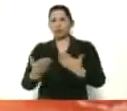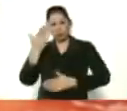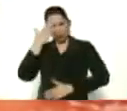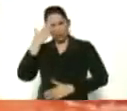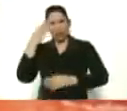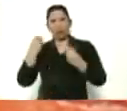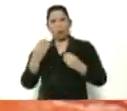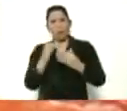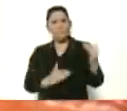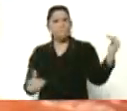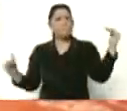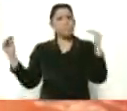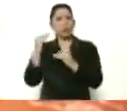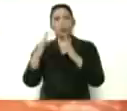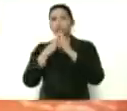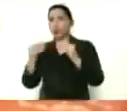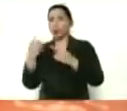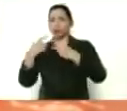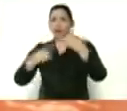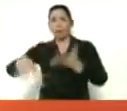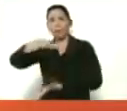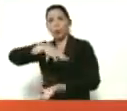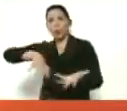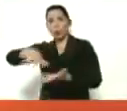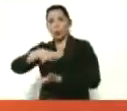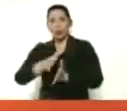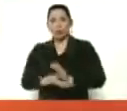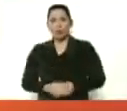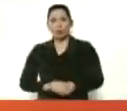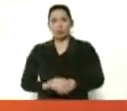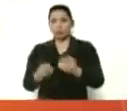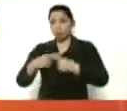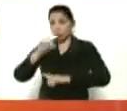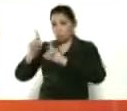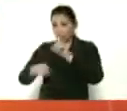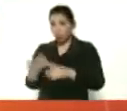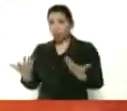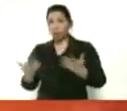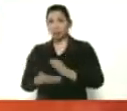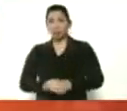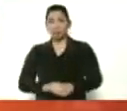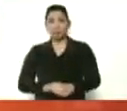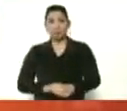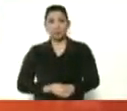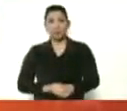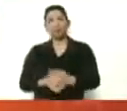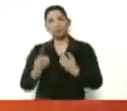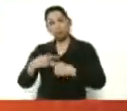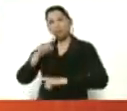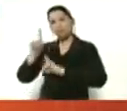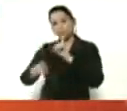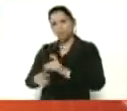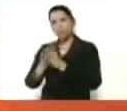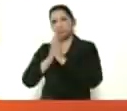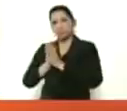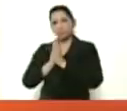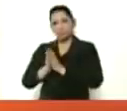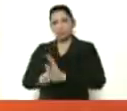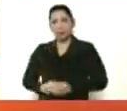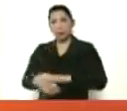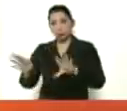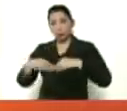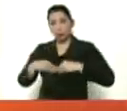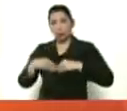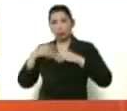a superar todas estas circunstancias. ¿Tienes otra pregunta? Me dijiste que eran dos. Sí, la otra pregunta, presidente, ya usted ha tomado una